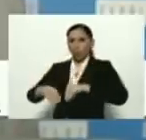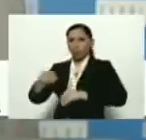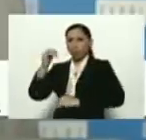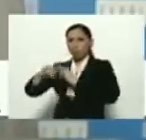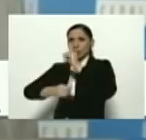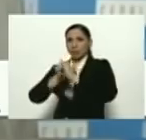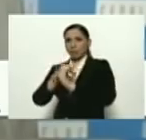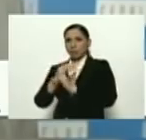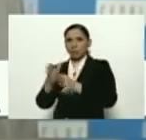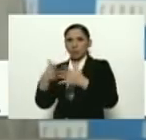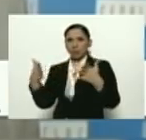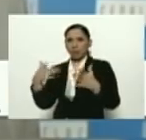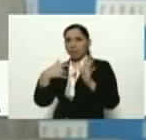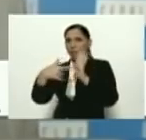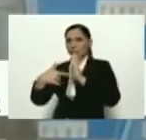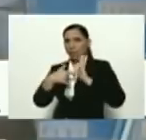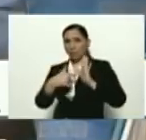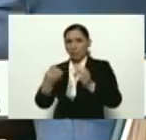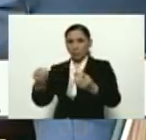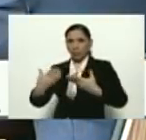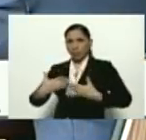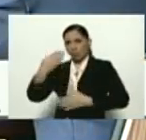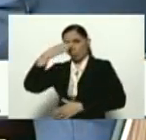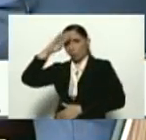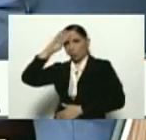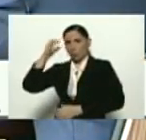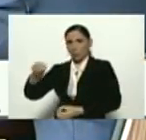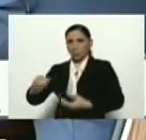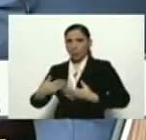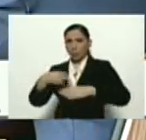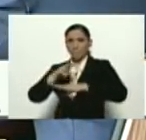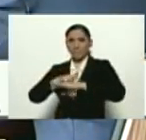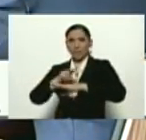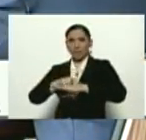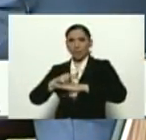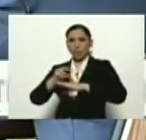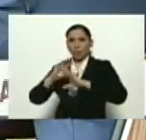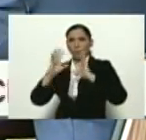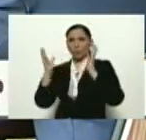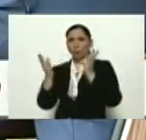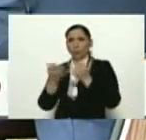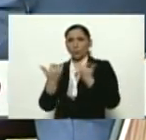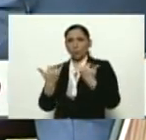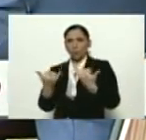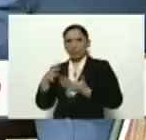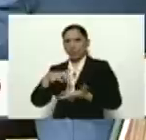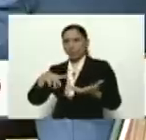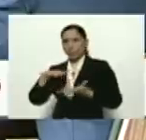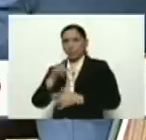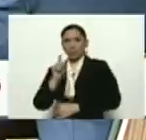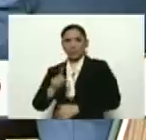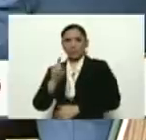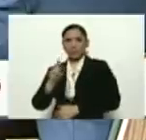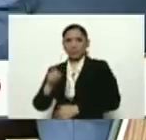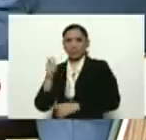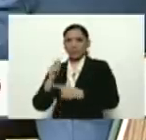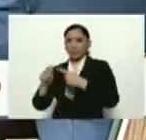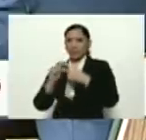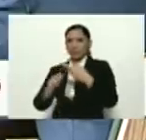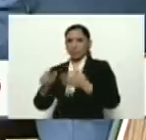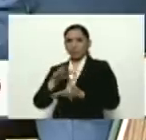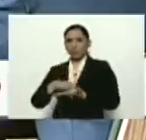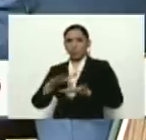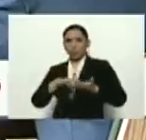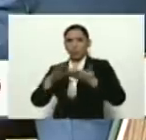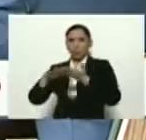Con el gran ejemplo que nos da Cuba con su aporte de médicos al mundo, pues la actual crisis requiere ese tipo de soluciones.